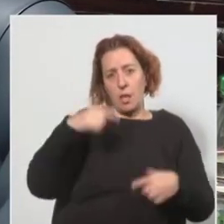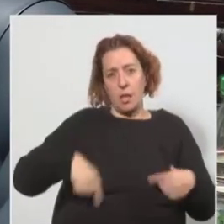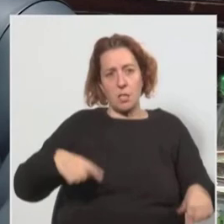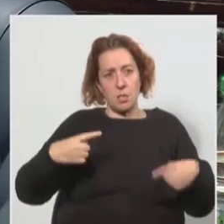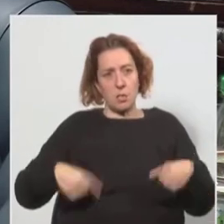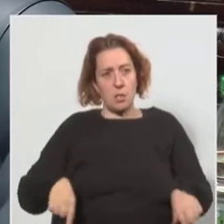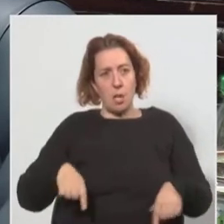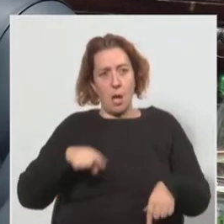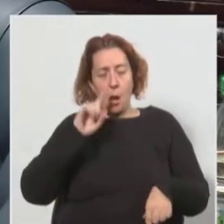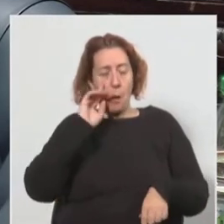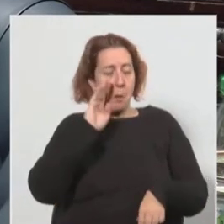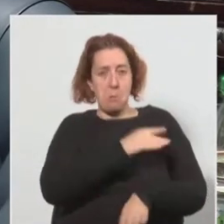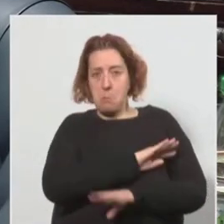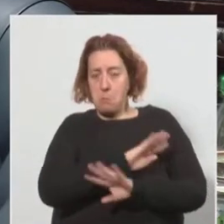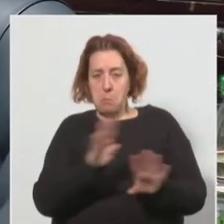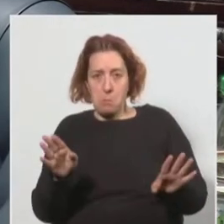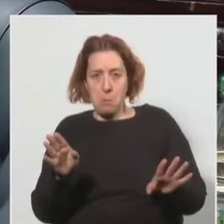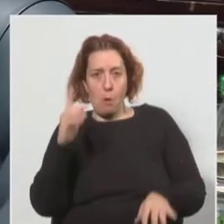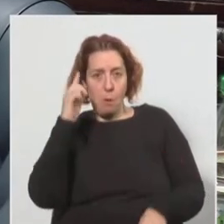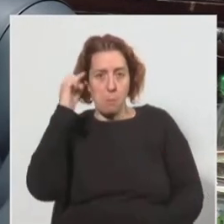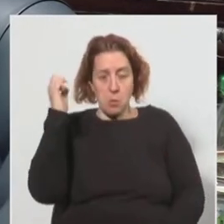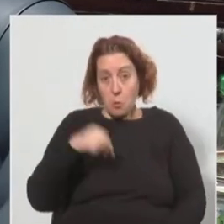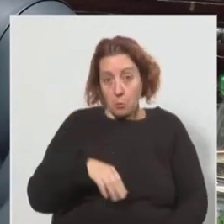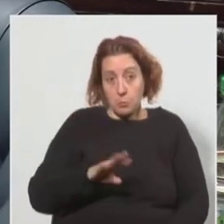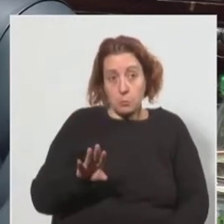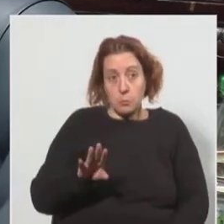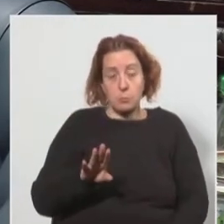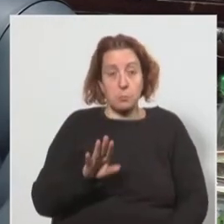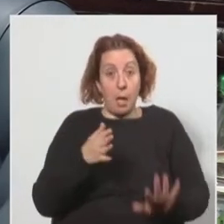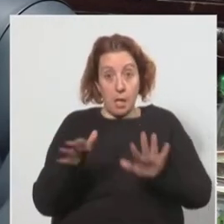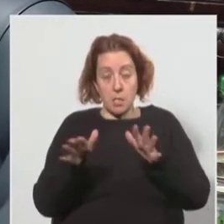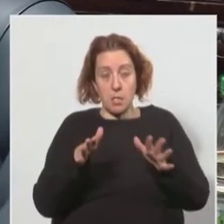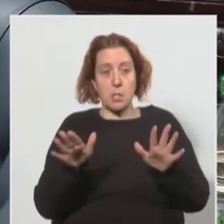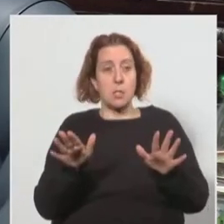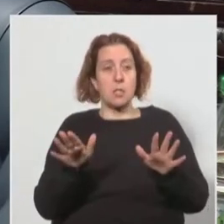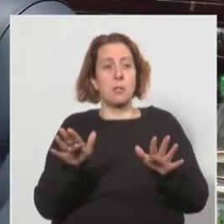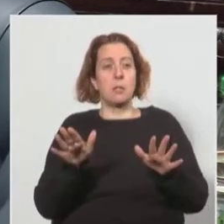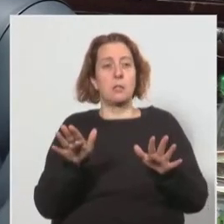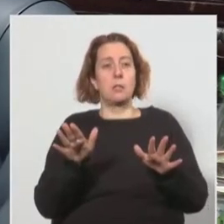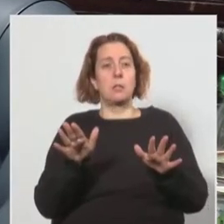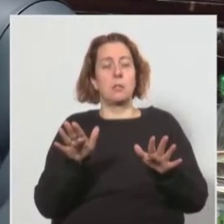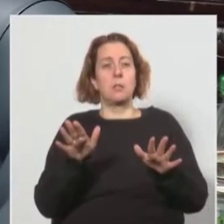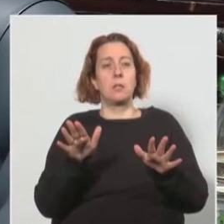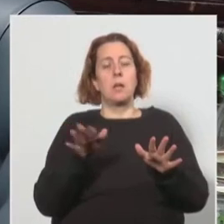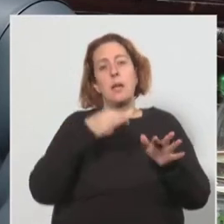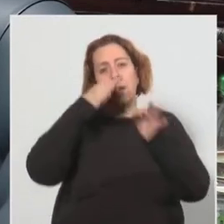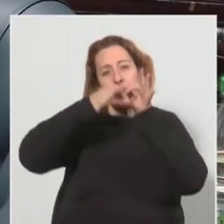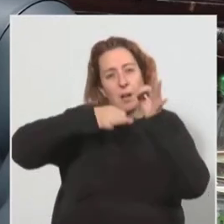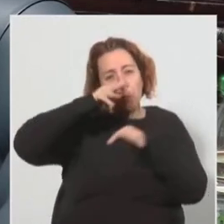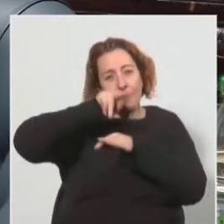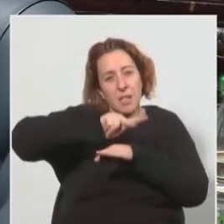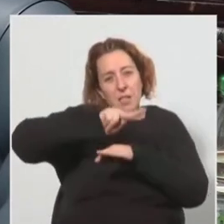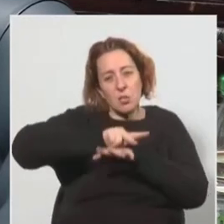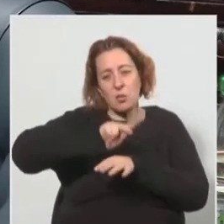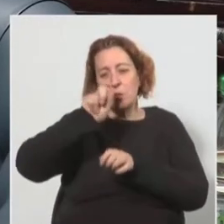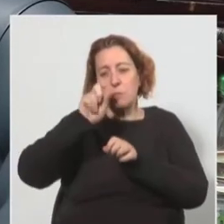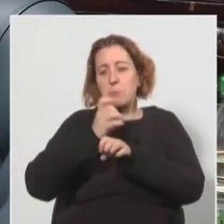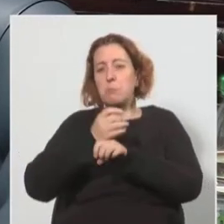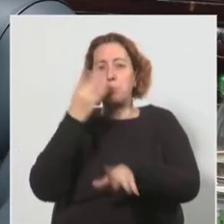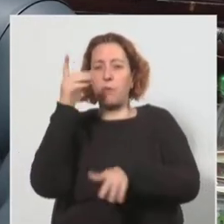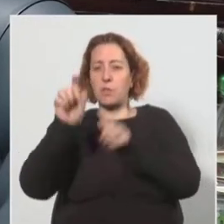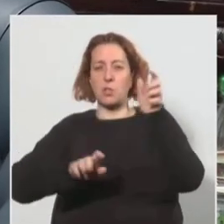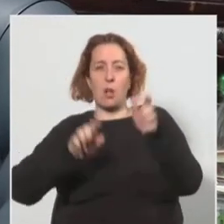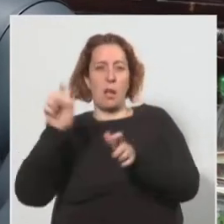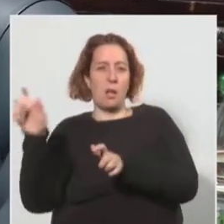Cancillería desconocieron la opinión, o al menos eso es lo que parece, y las recomendaciones de aquellos profesionales